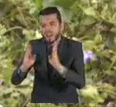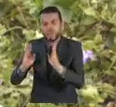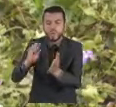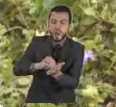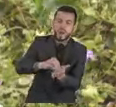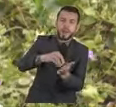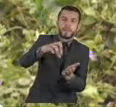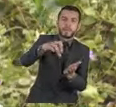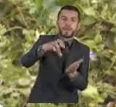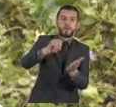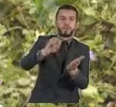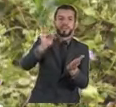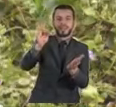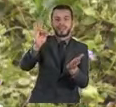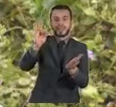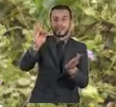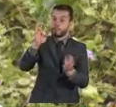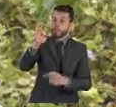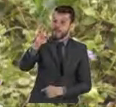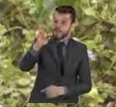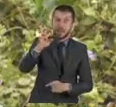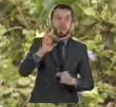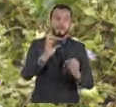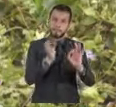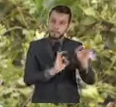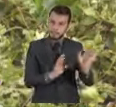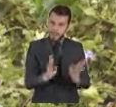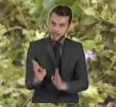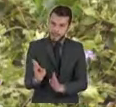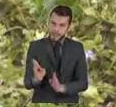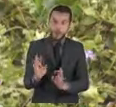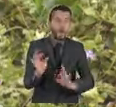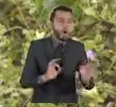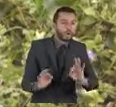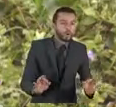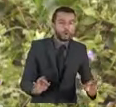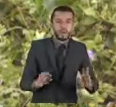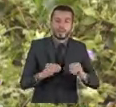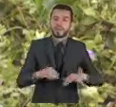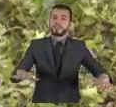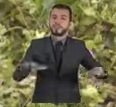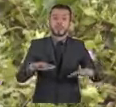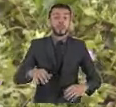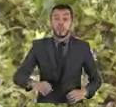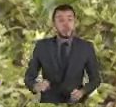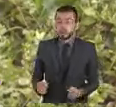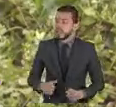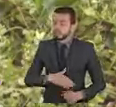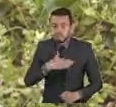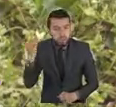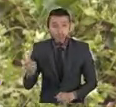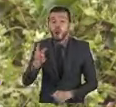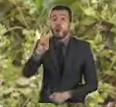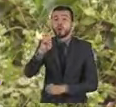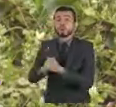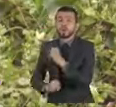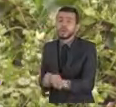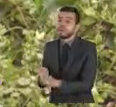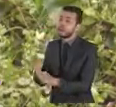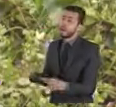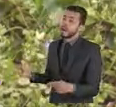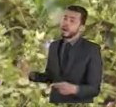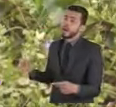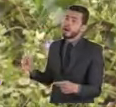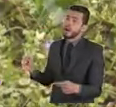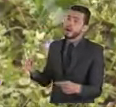territorial. Bogotá no ha podido, lleva 8 años tratando de aprobar por